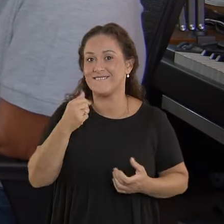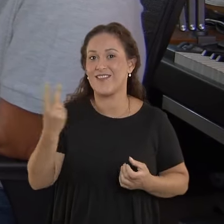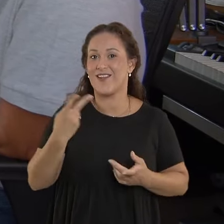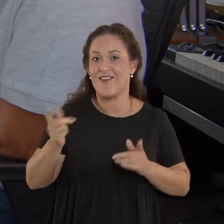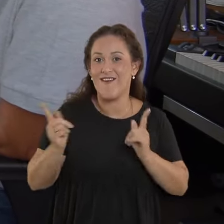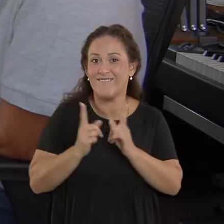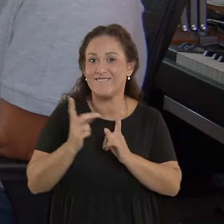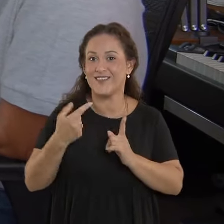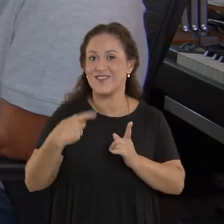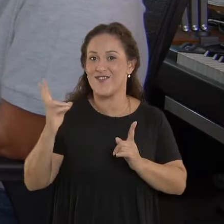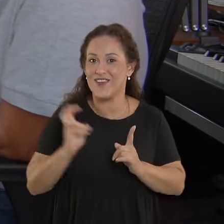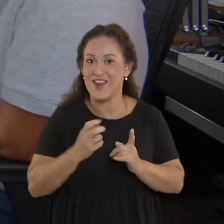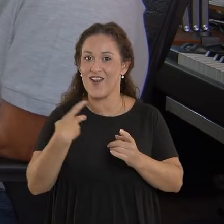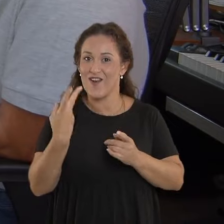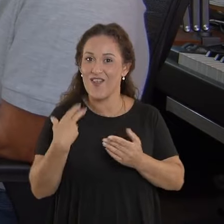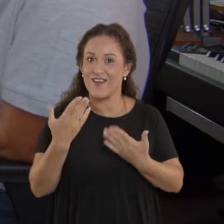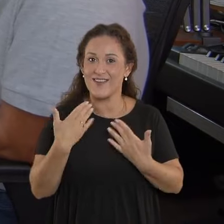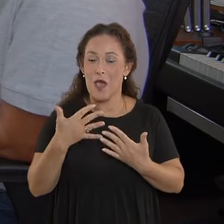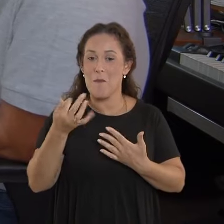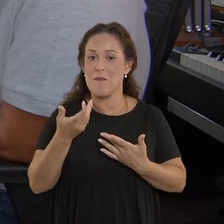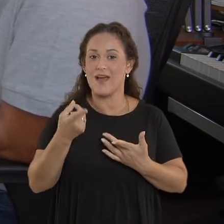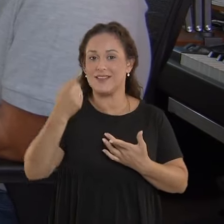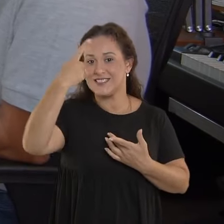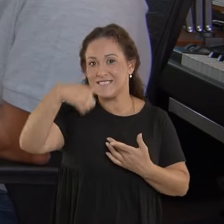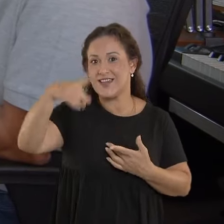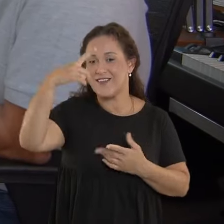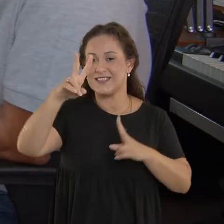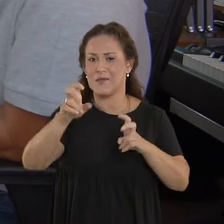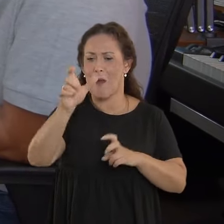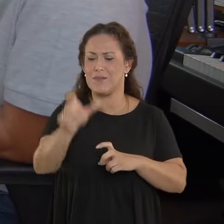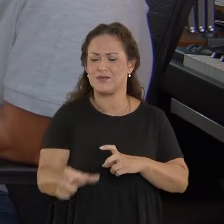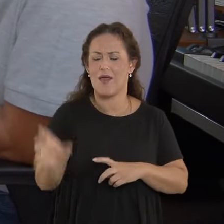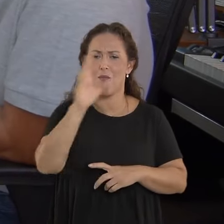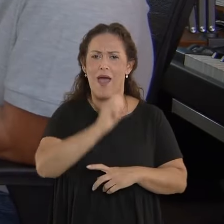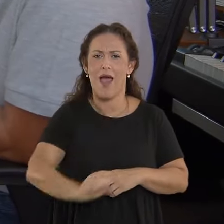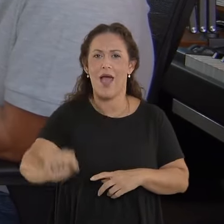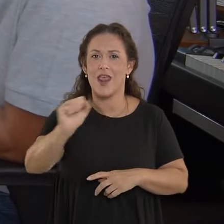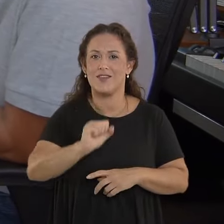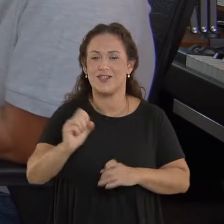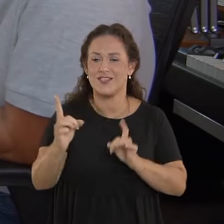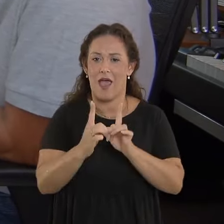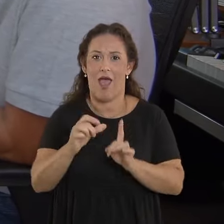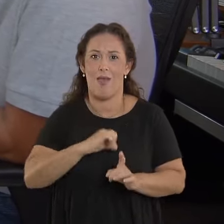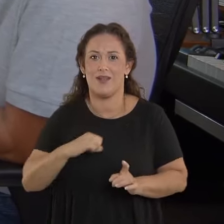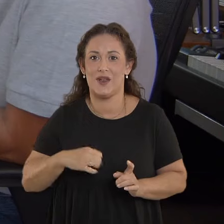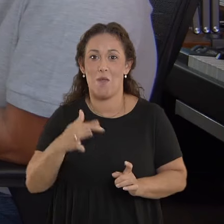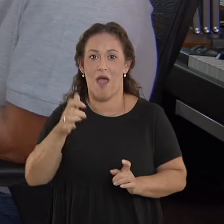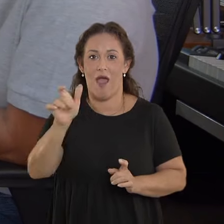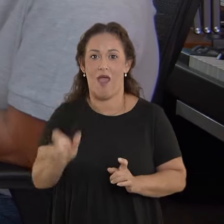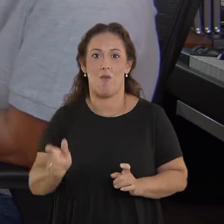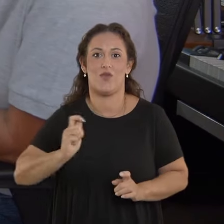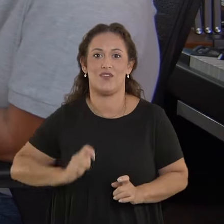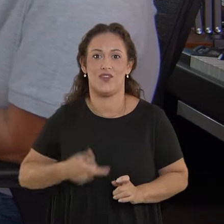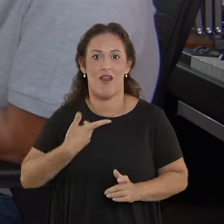ratitos contigo, venir, hablar y sobre todo conocer tanto de una persona tan maravillosa a título personal y un